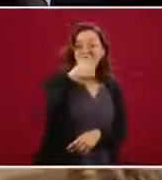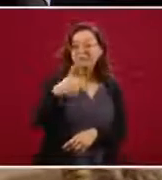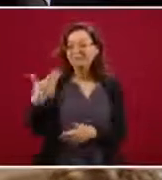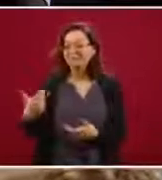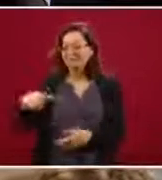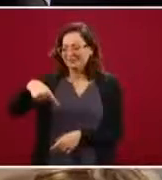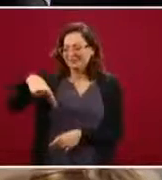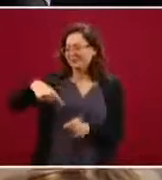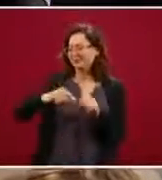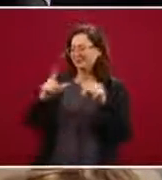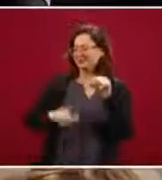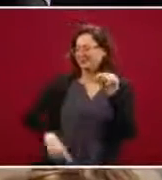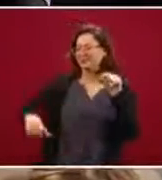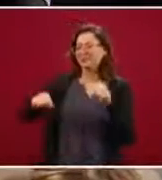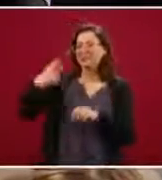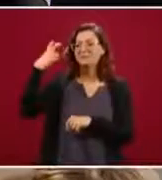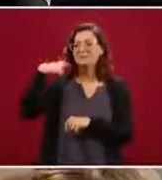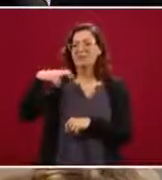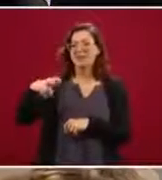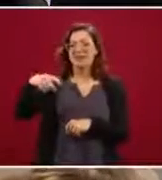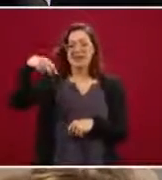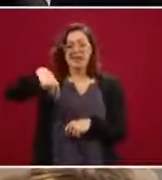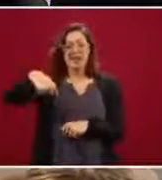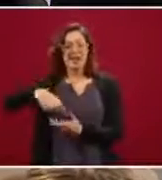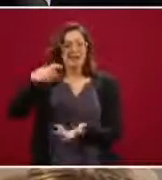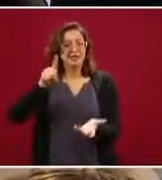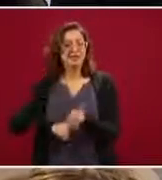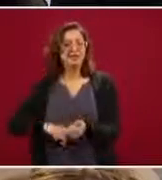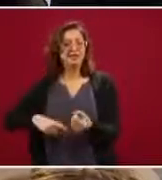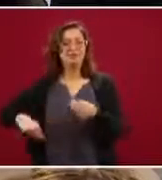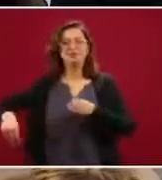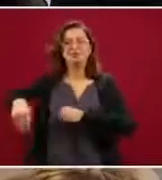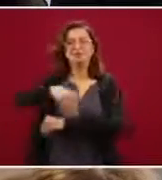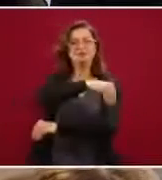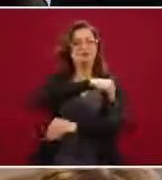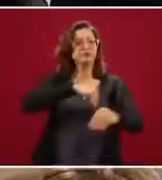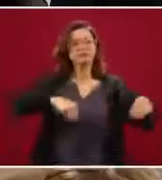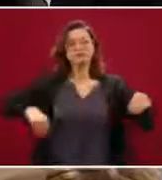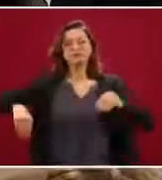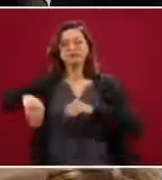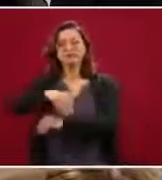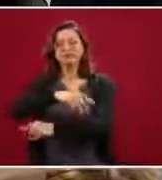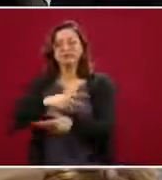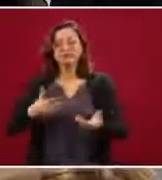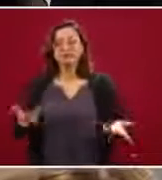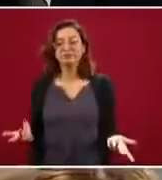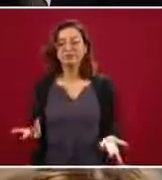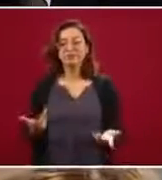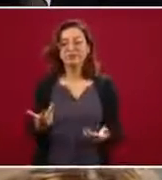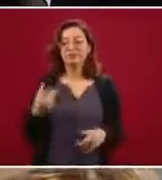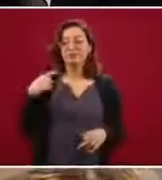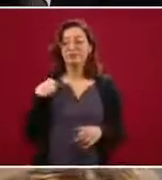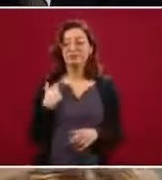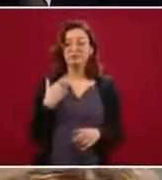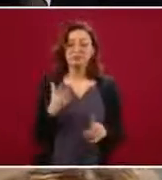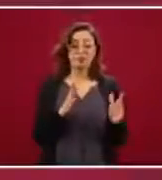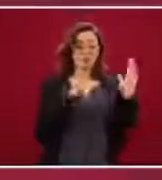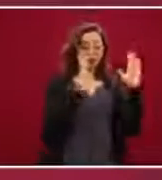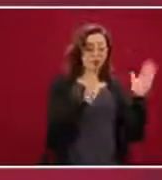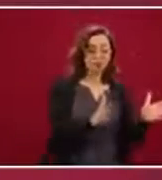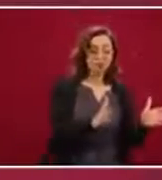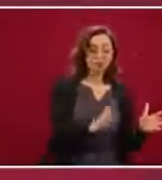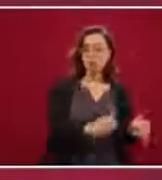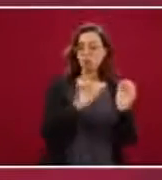nacionales en su momento. El propósito inicial, atendiendo a los 3 escenarios, importación viral,